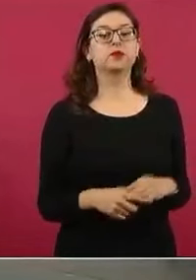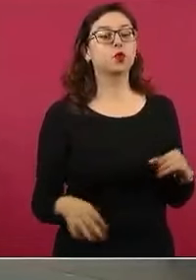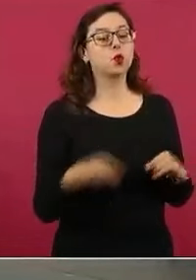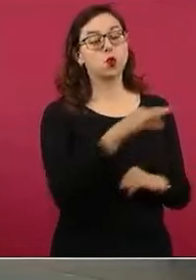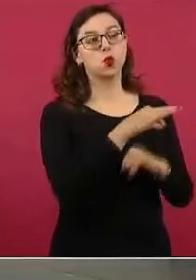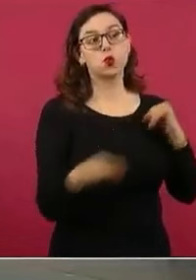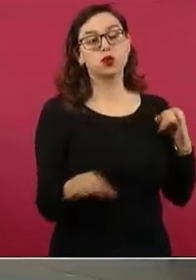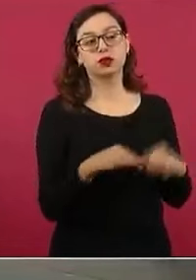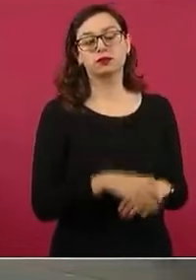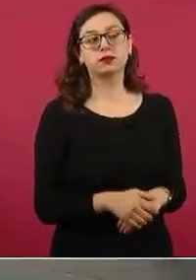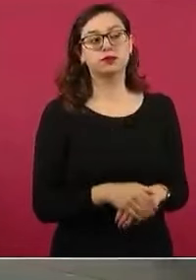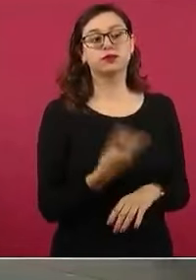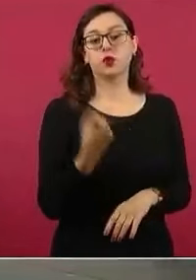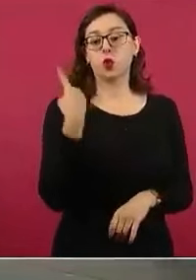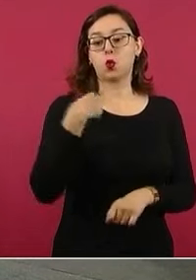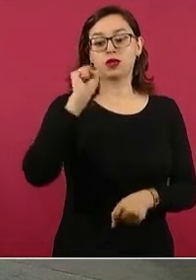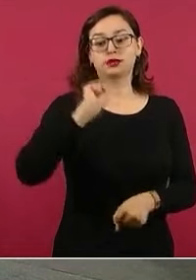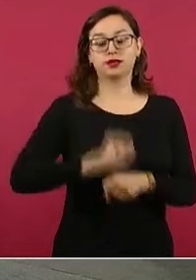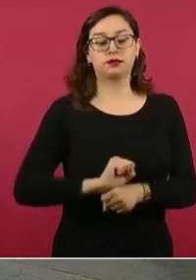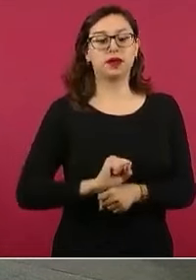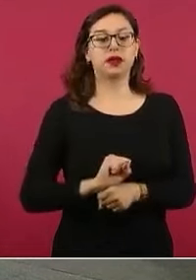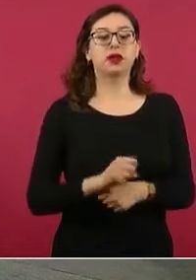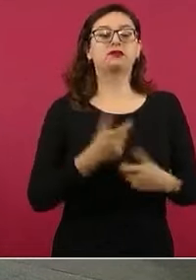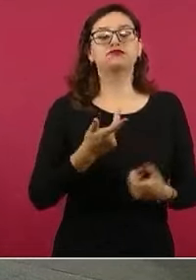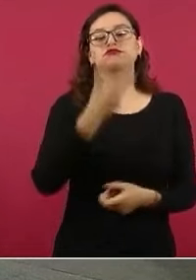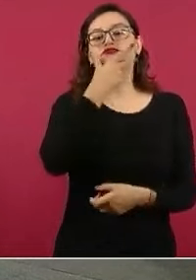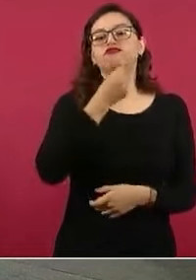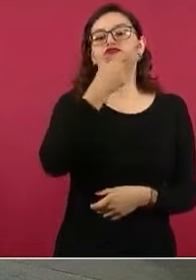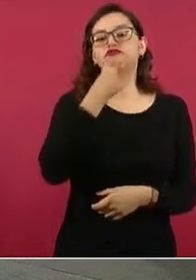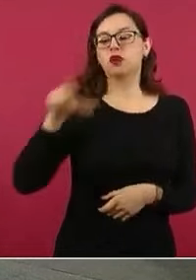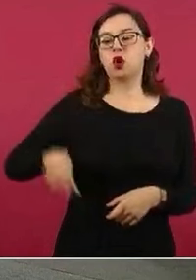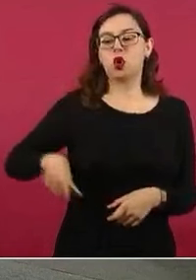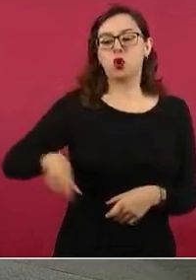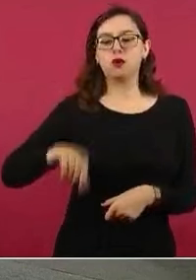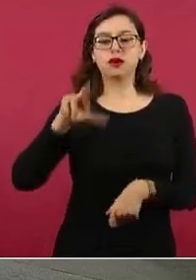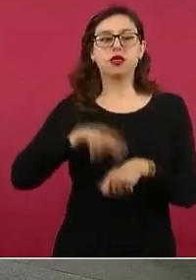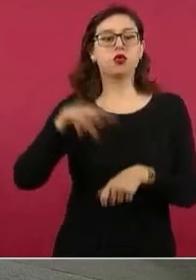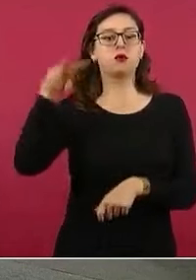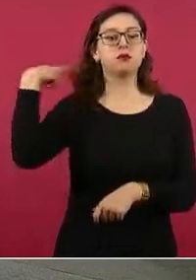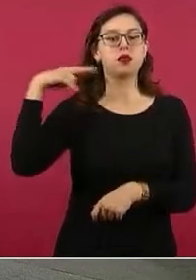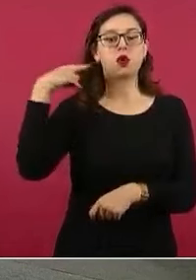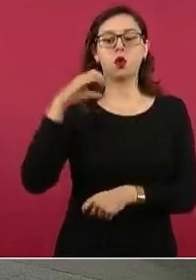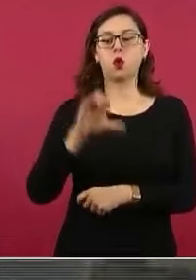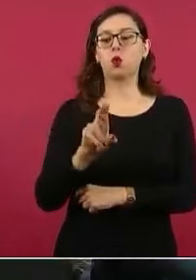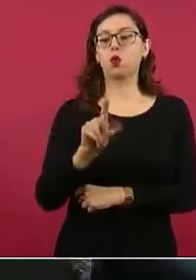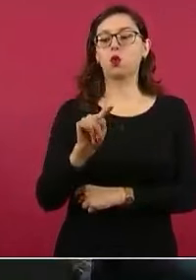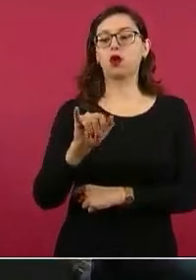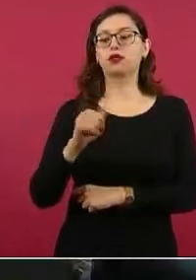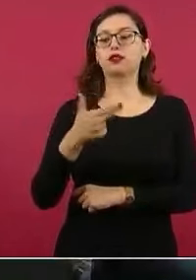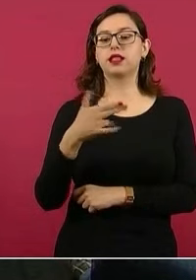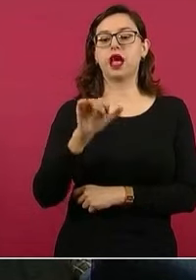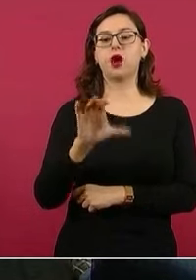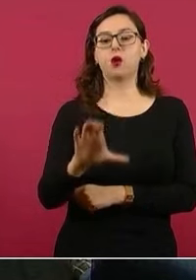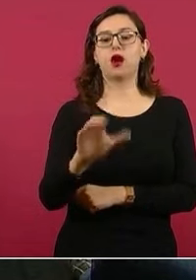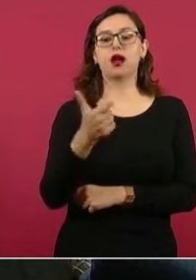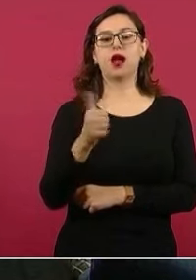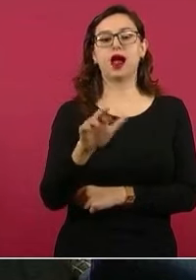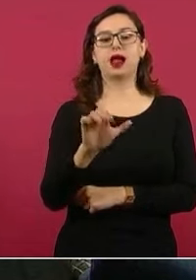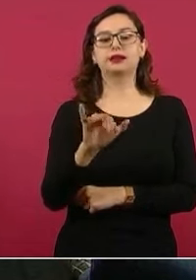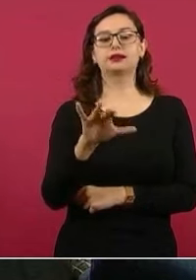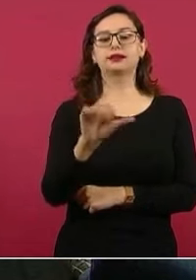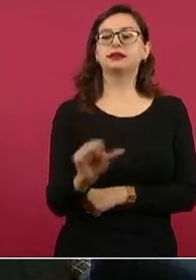pasada vino el gobernador de Veracruz, Cuitláhuac García, nos comentaba que debía de haber un acuerdo entre la